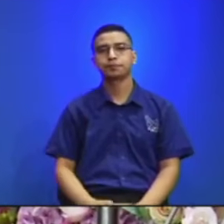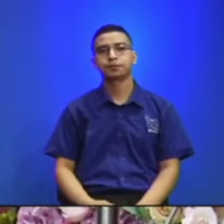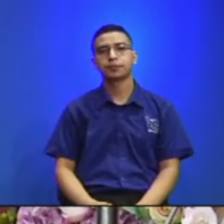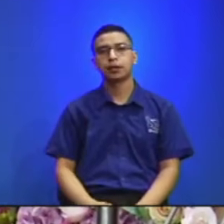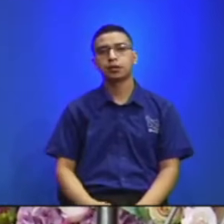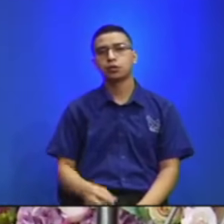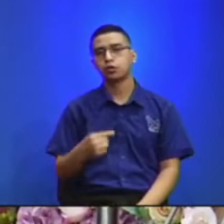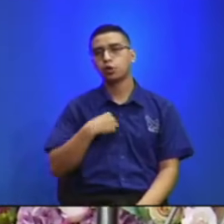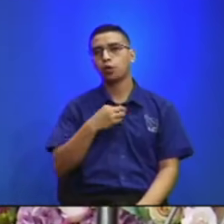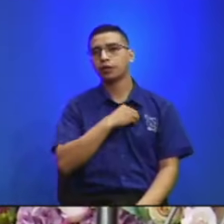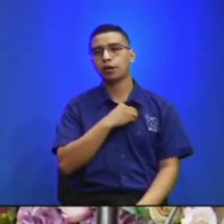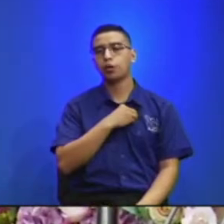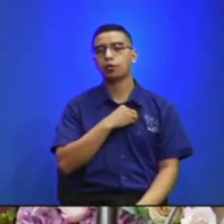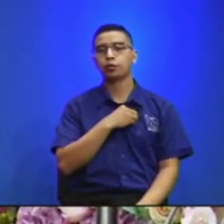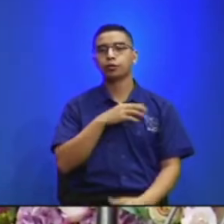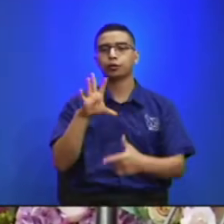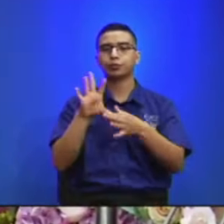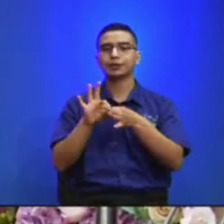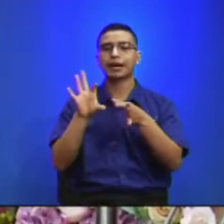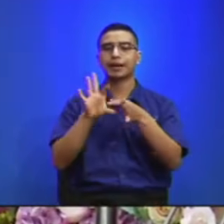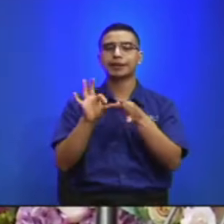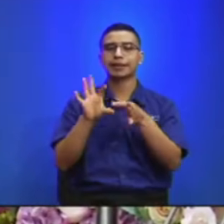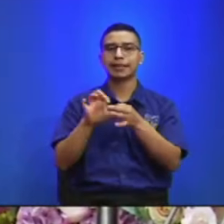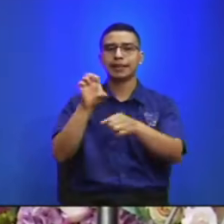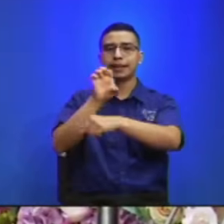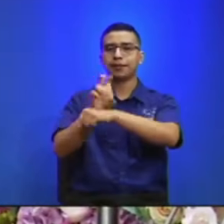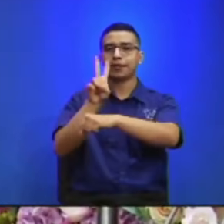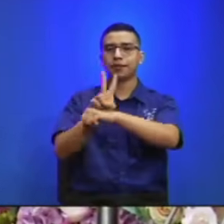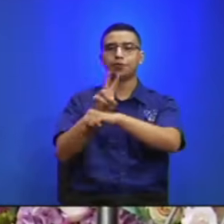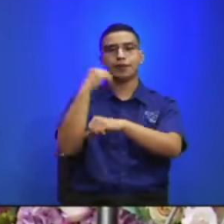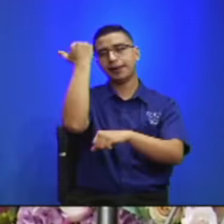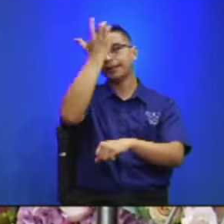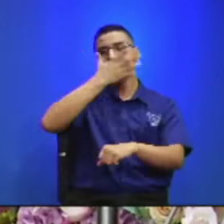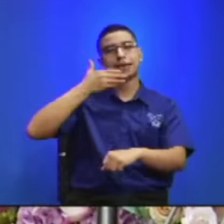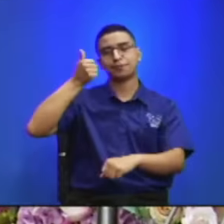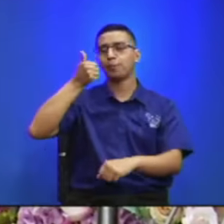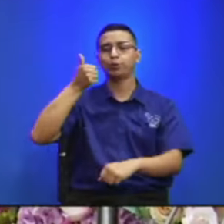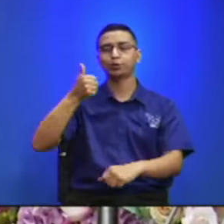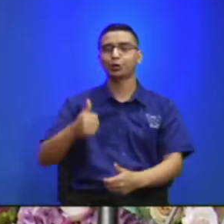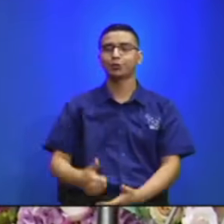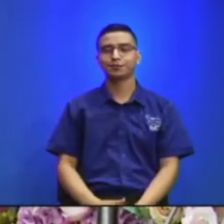déjenme contarles que el evangelio es una belleza